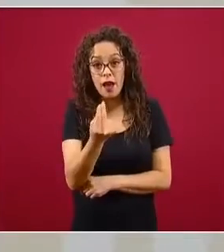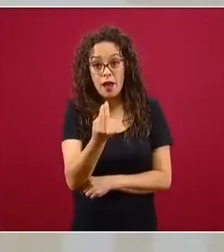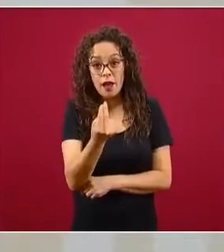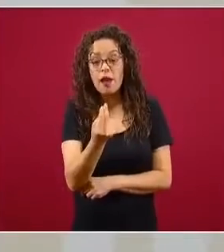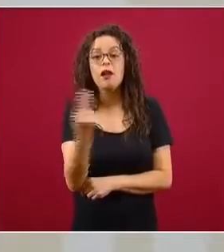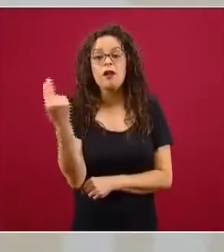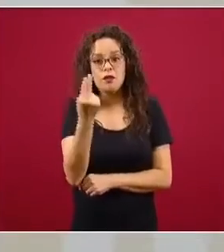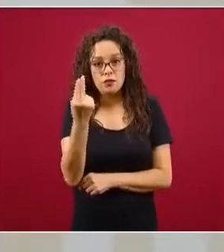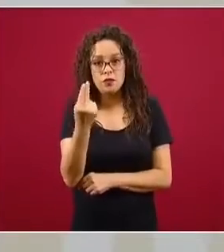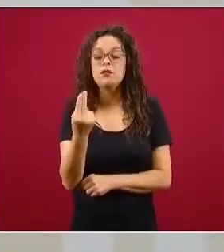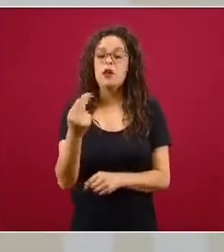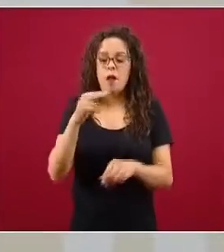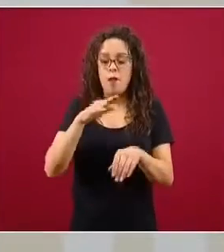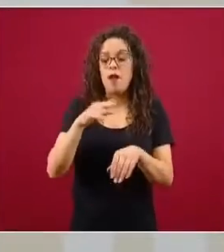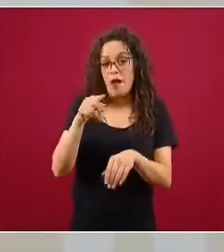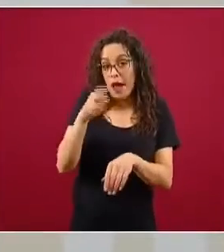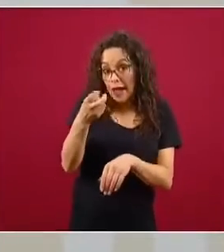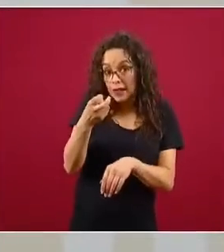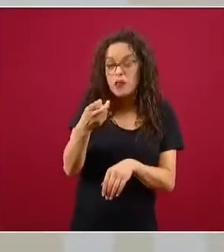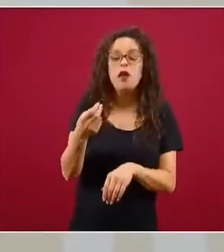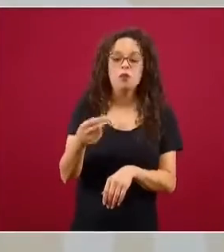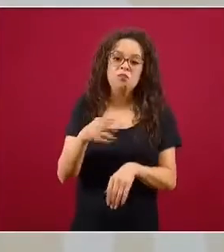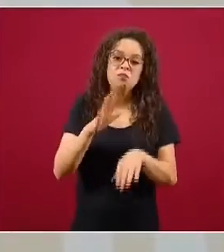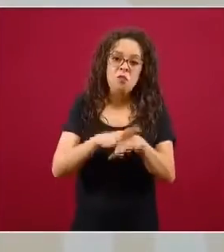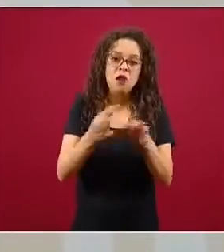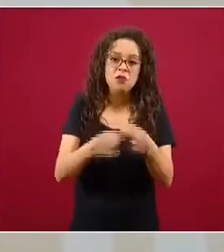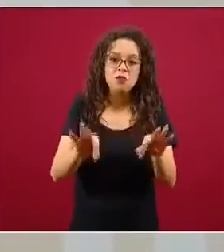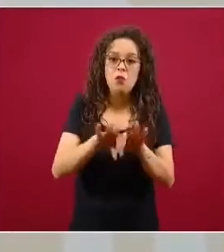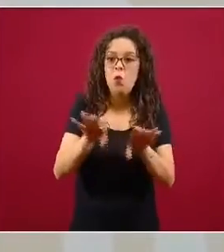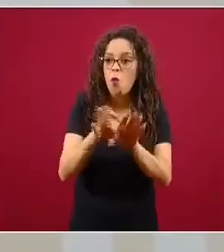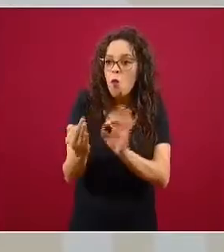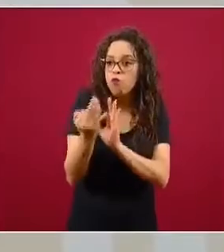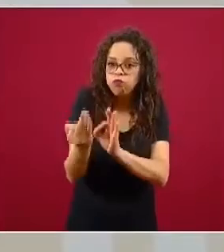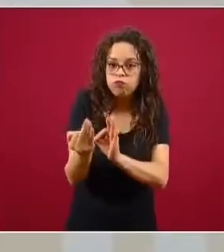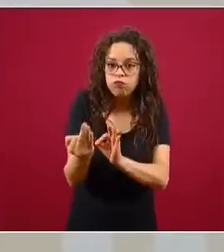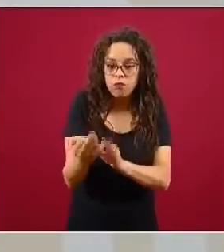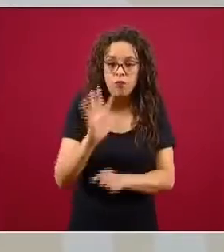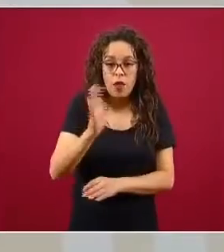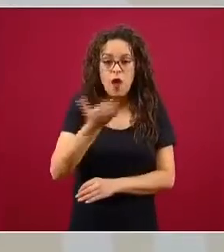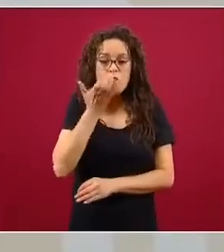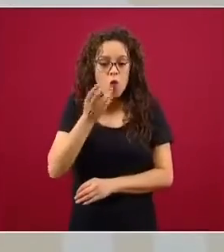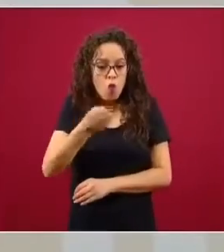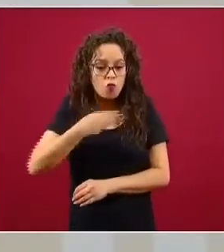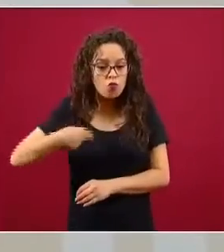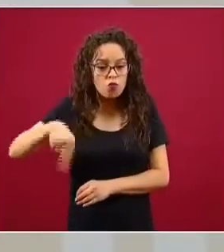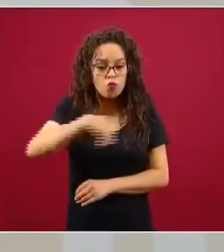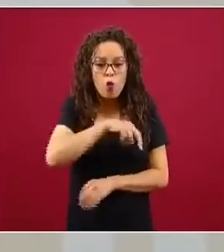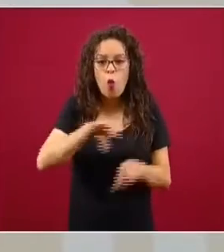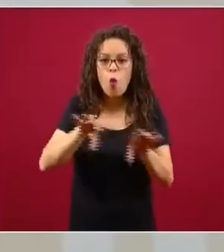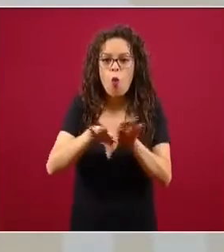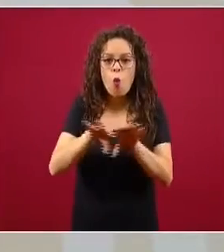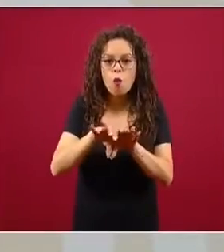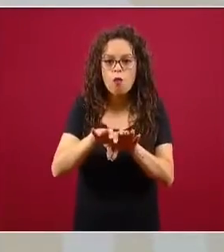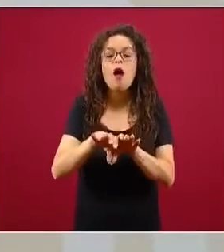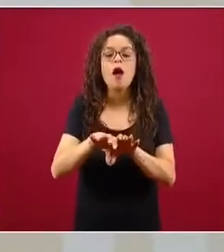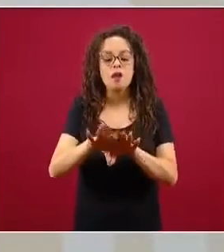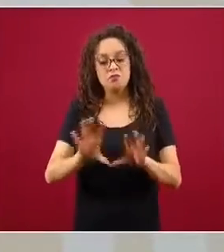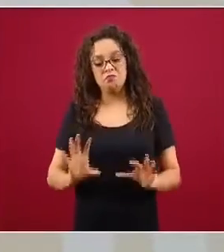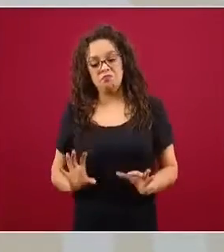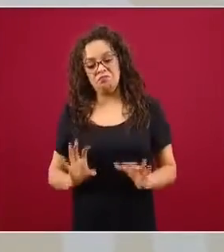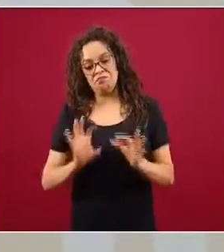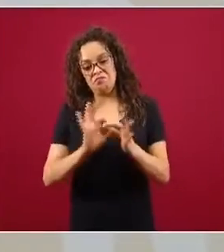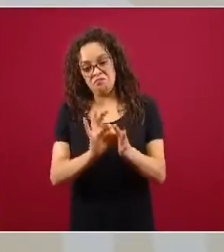emergencia. Estamos más acostumbrados socialmente a enfrentar las emergencias de salud relacionadas